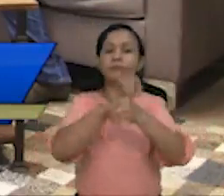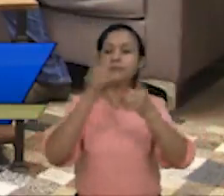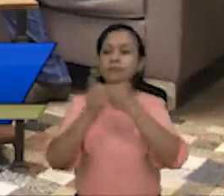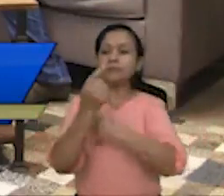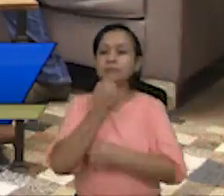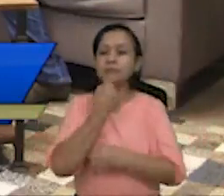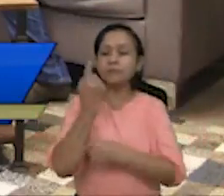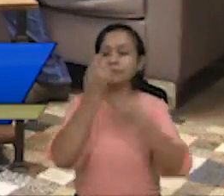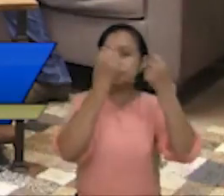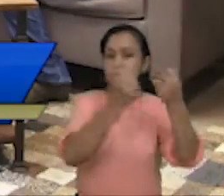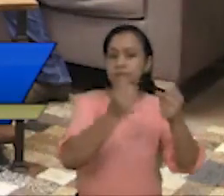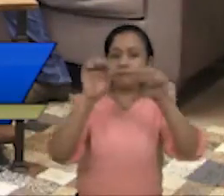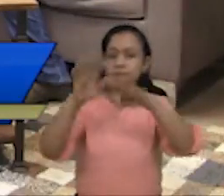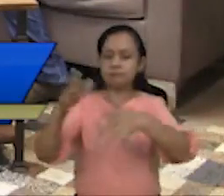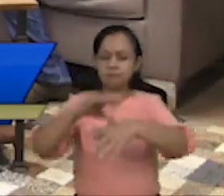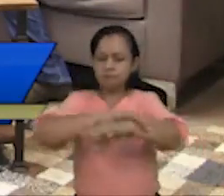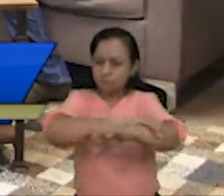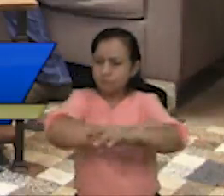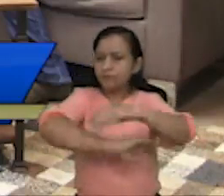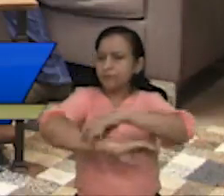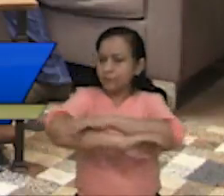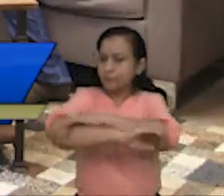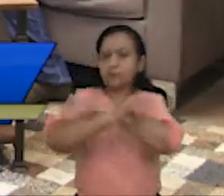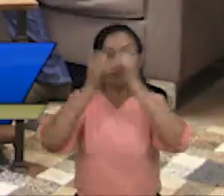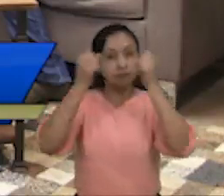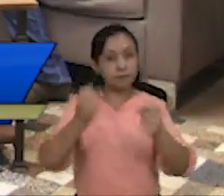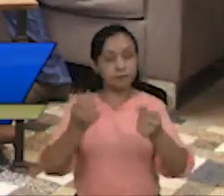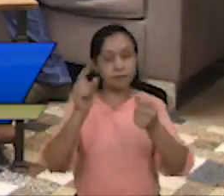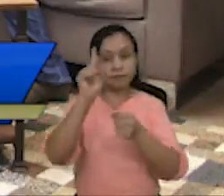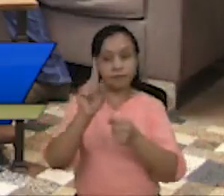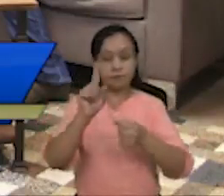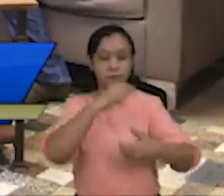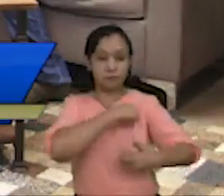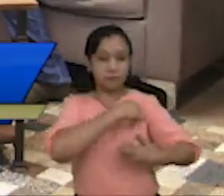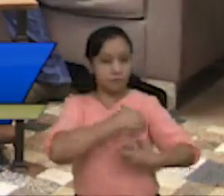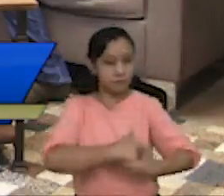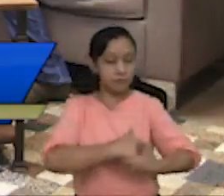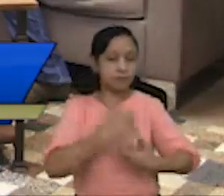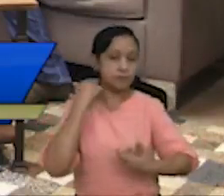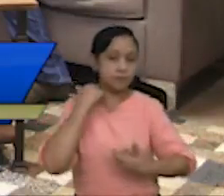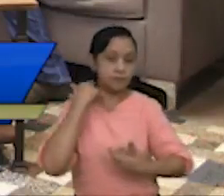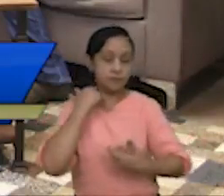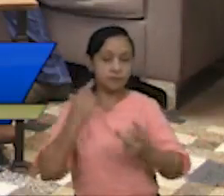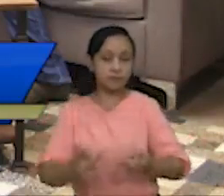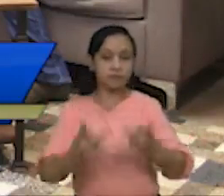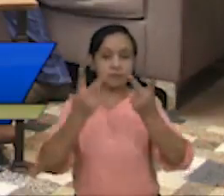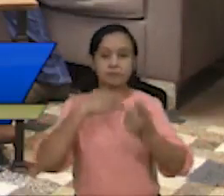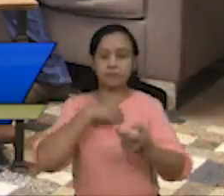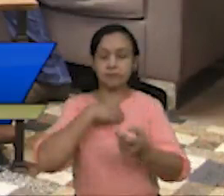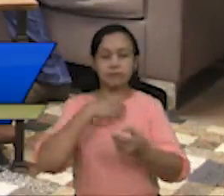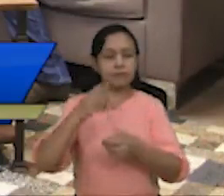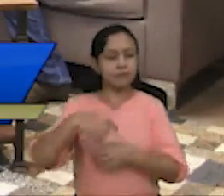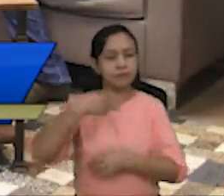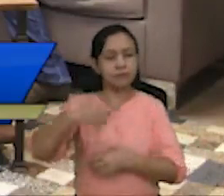a esos hombres y mujeres valientes, que hay que, no solamente el 1 de marzo, hay que tenerlos presentes en la vida nuestra, sino todos los